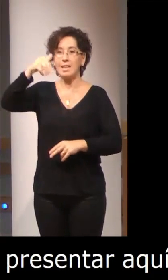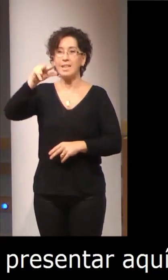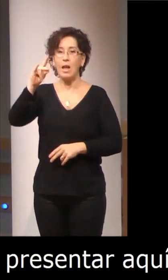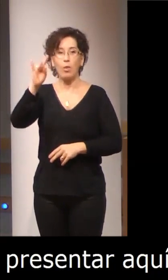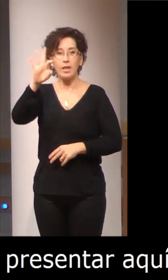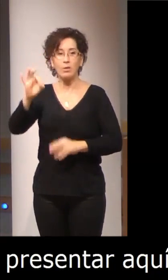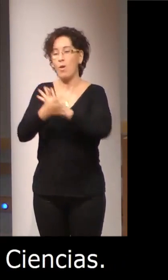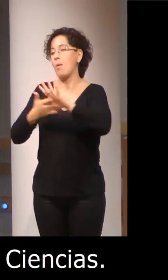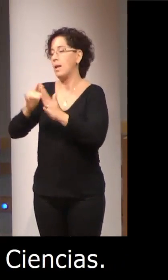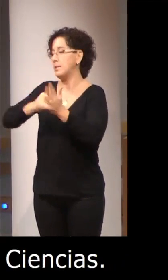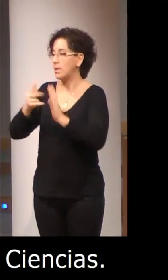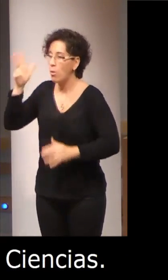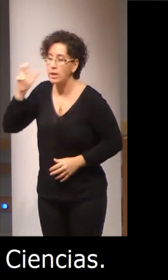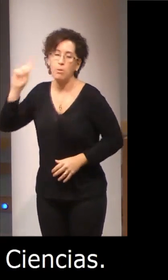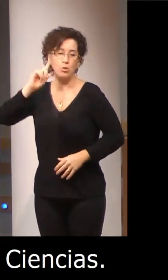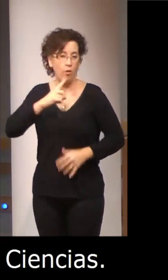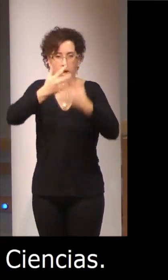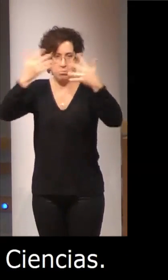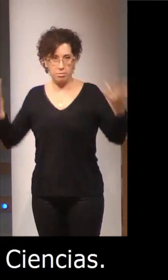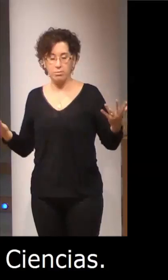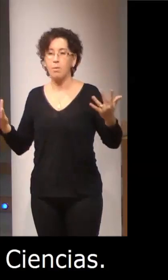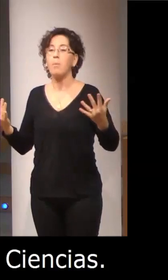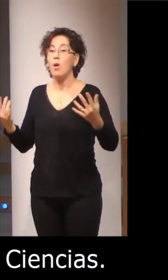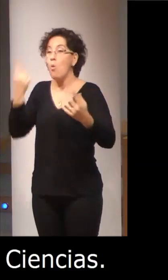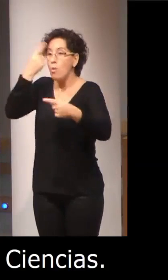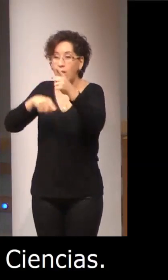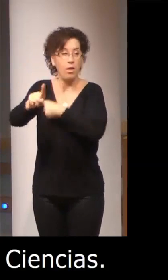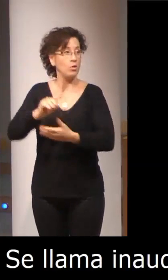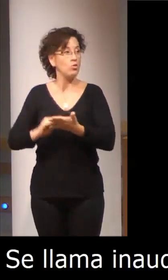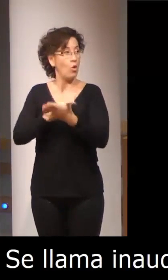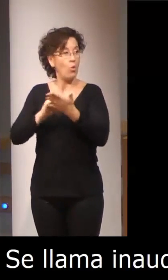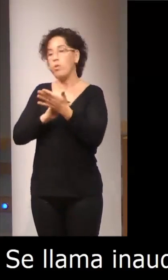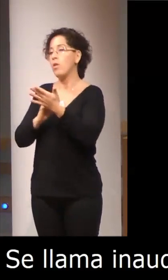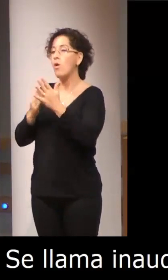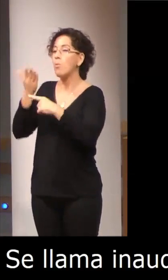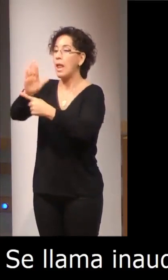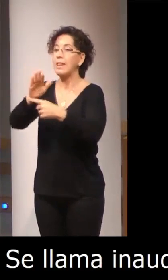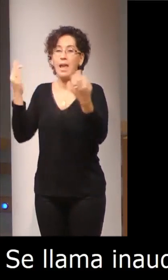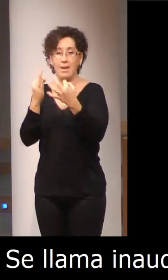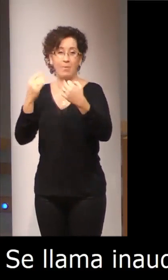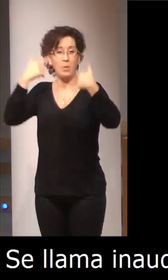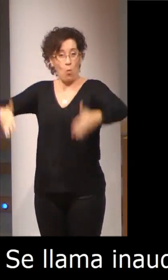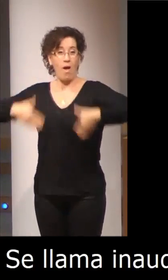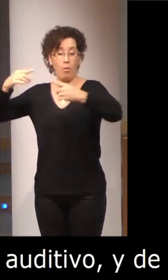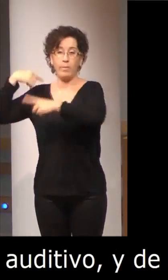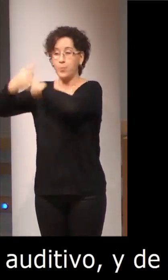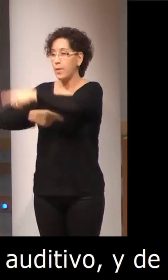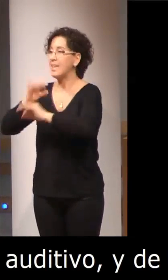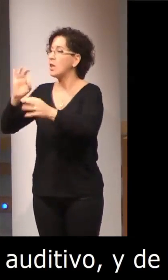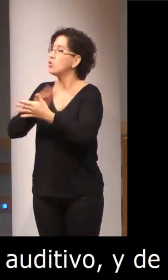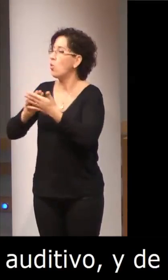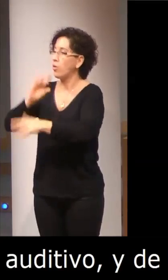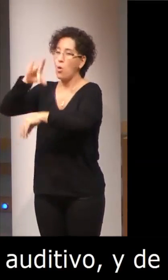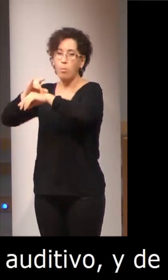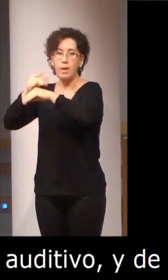del sistema auditivo y habla de la sordera, pero plantea como soluciones las soluciones tradicionales médicas de intentar acabar con